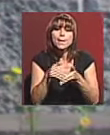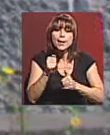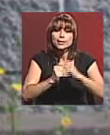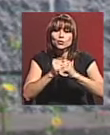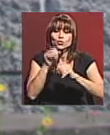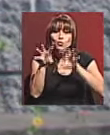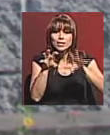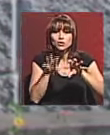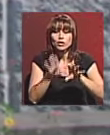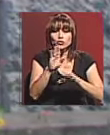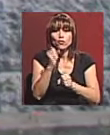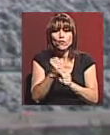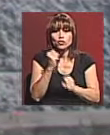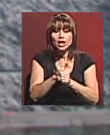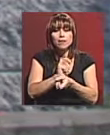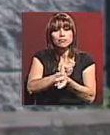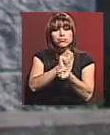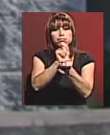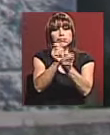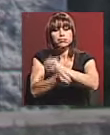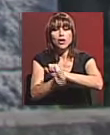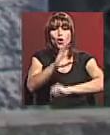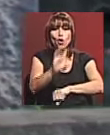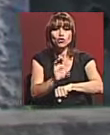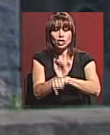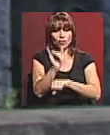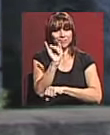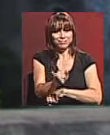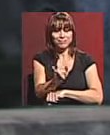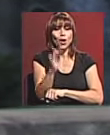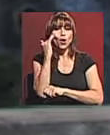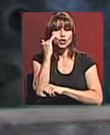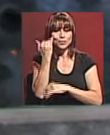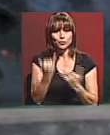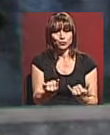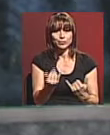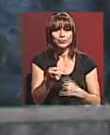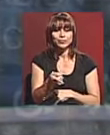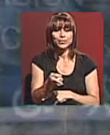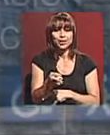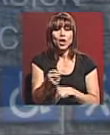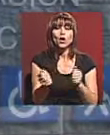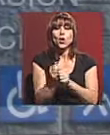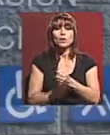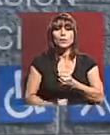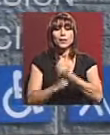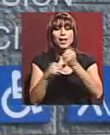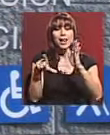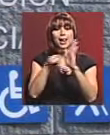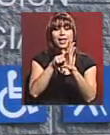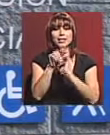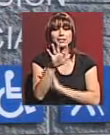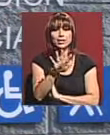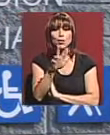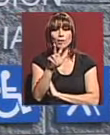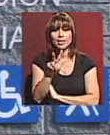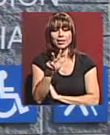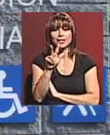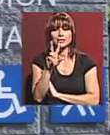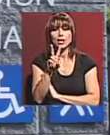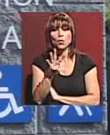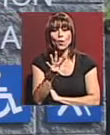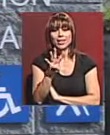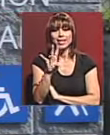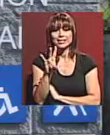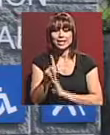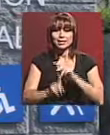reestructuración en su funcionalidad se transforma en el consejo tal como lo conocemos en la actualidad bajo el amparo de la ley